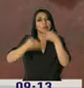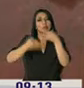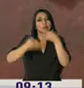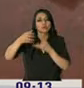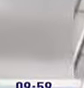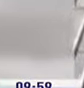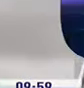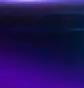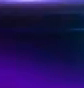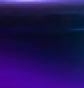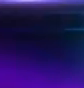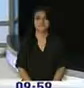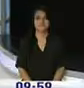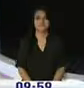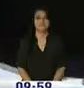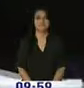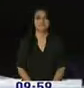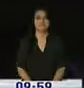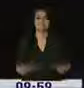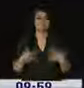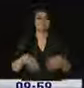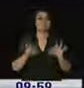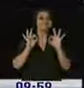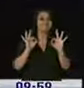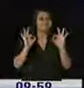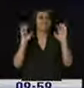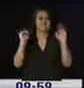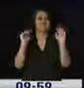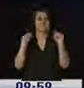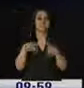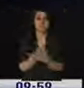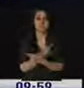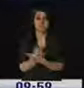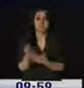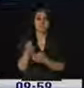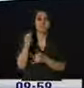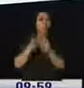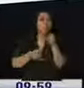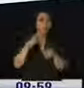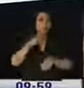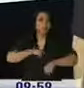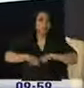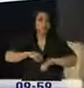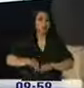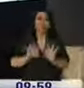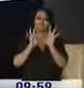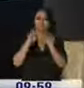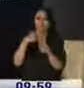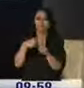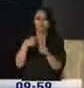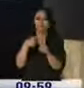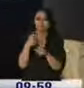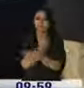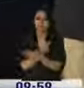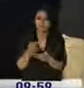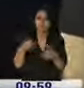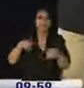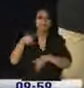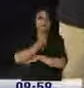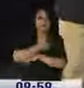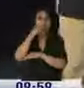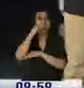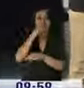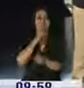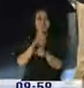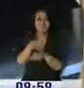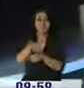Con imágenes positivas, con buena gana, para que esta última semana de mayo sea espectacular y a vivir la semana del niño. Así es, a festejar a